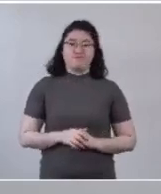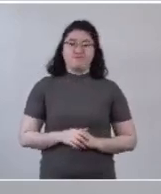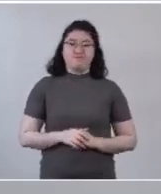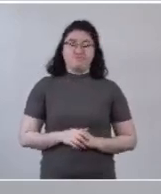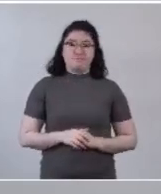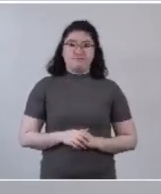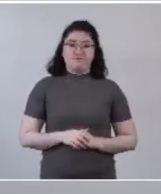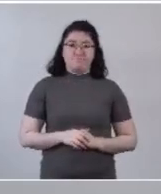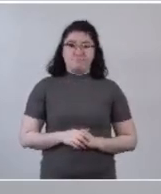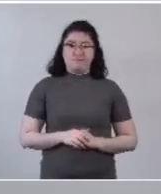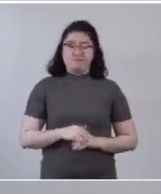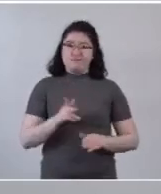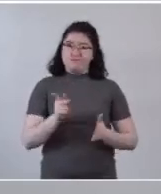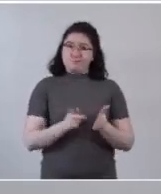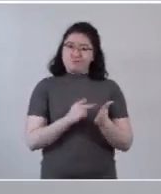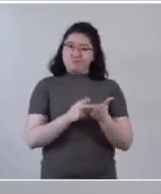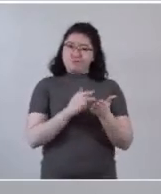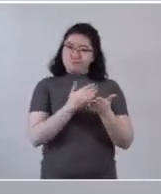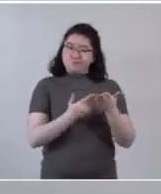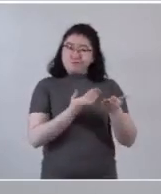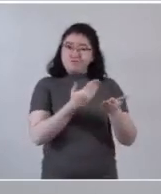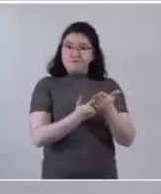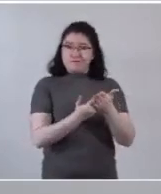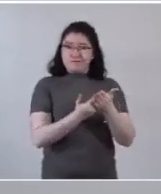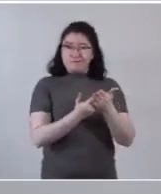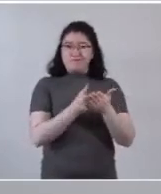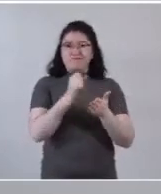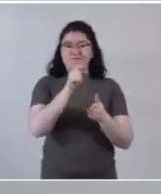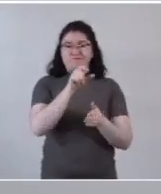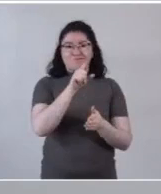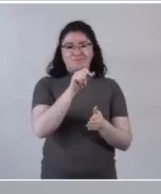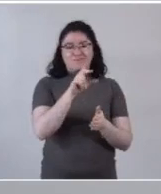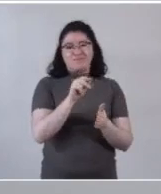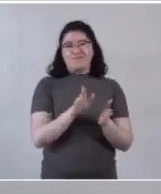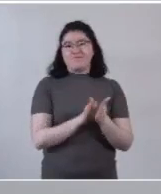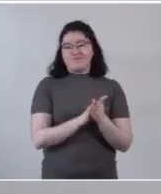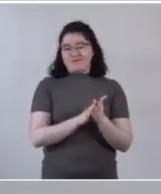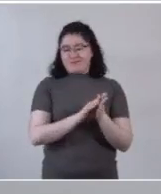preguntarle o insistirle sobre la publicación del New York Times. Usted dice que hay